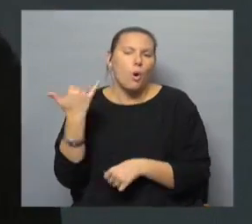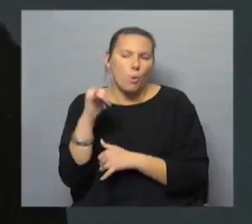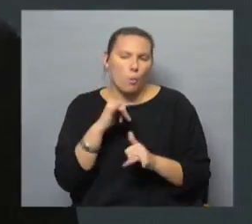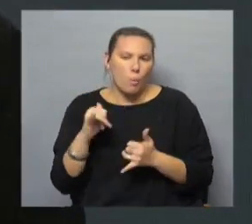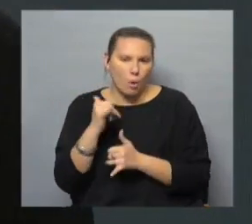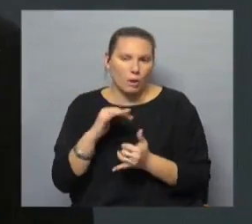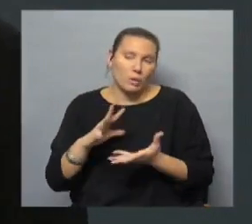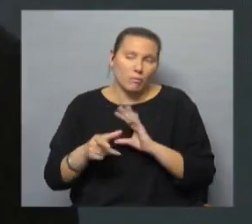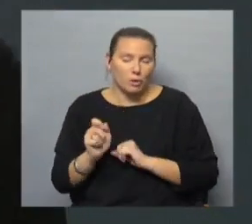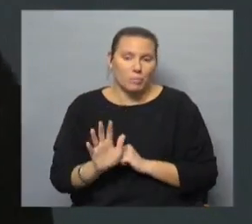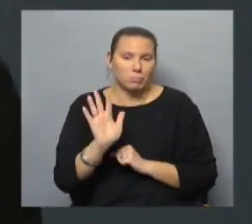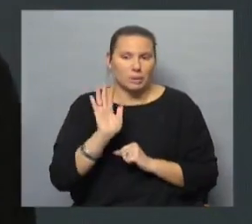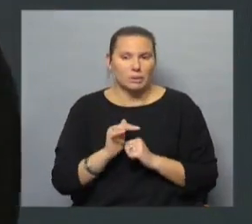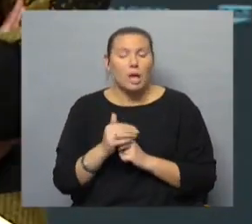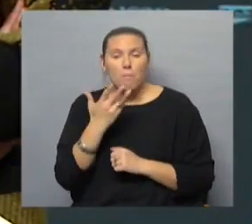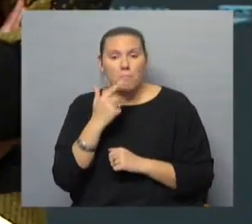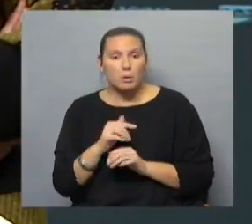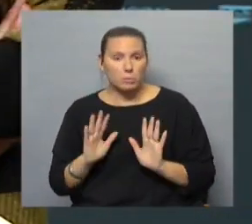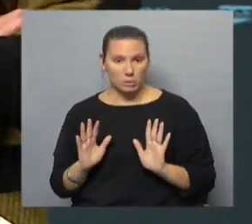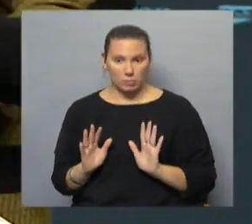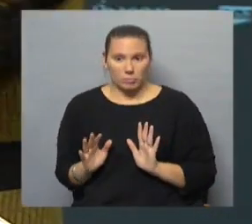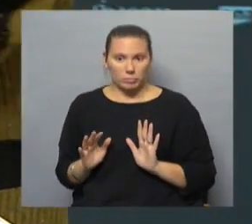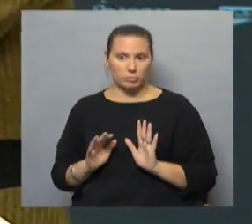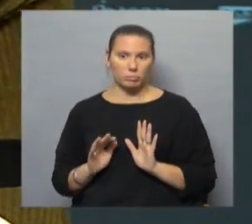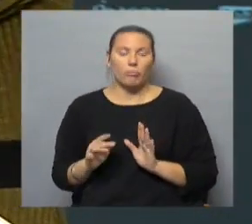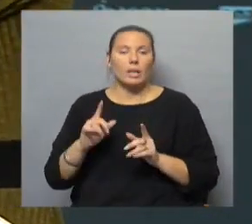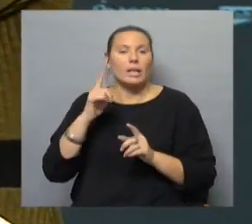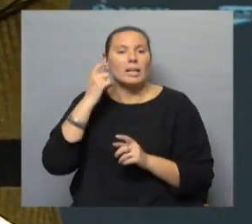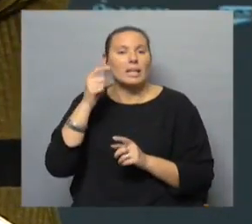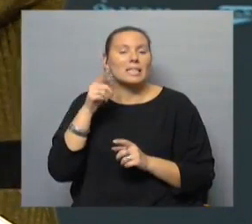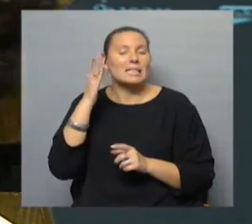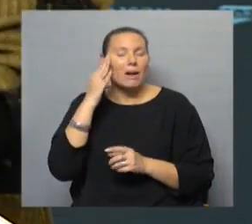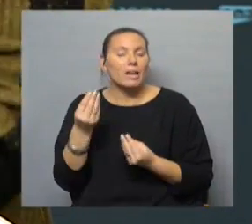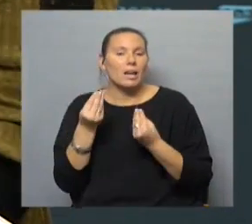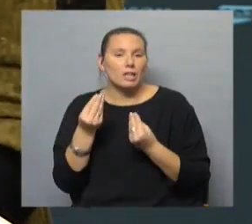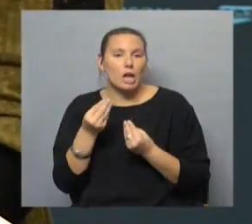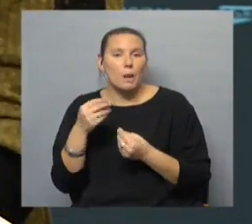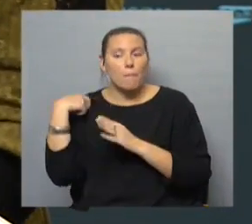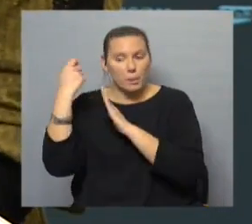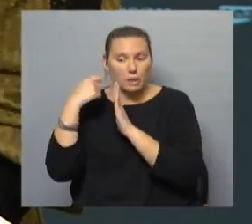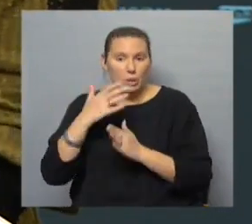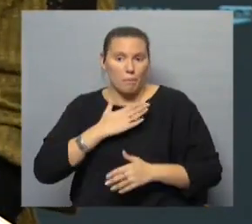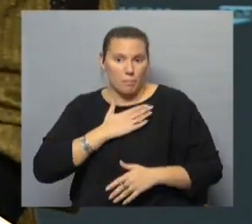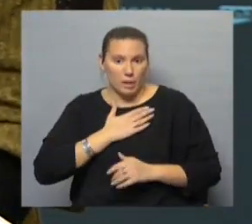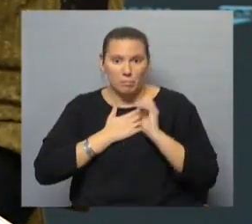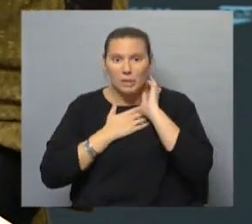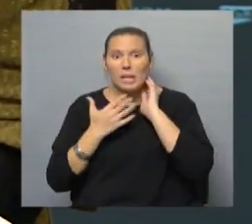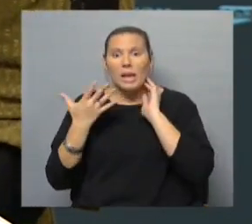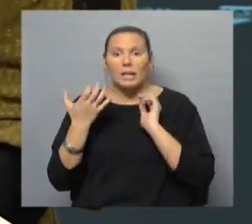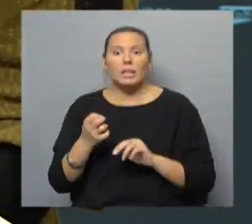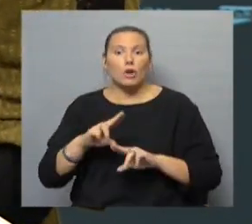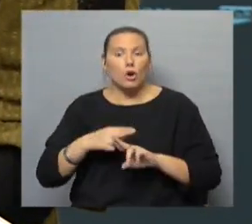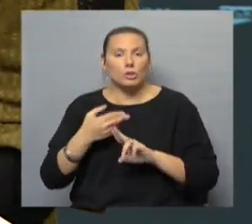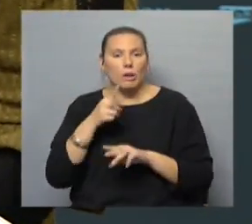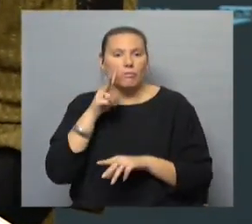una trivia. Bueno, me gusta porque... Claro, juriste. Y la idea de ¿sabías qué? De esto es porque la película para mí la quiero volver a ver porque